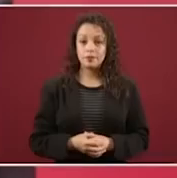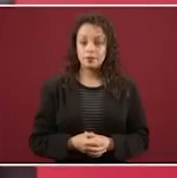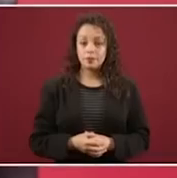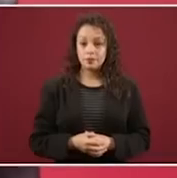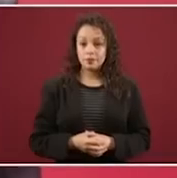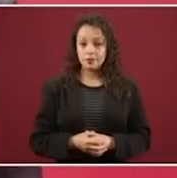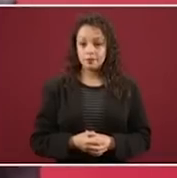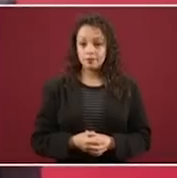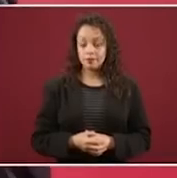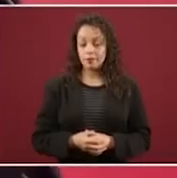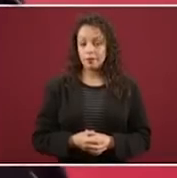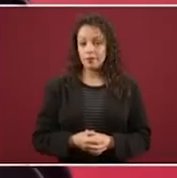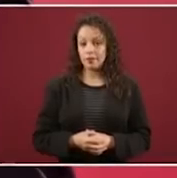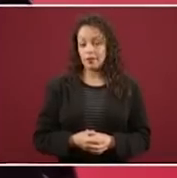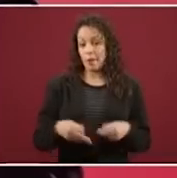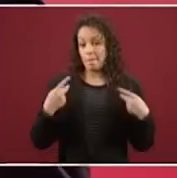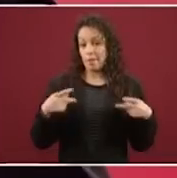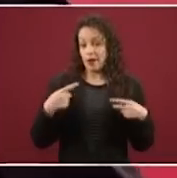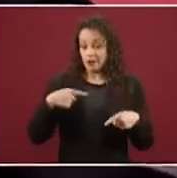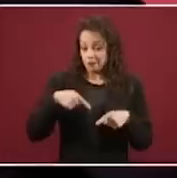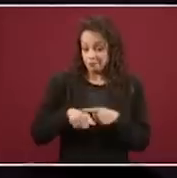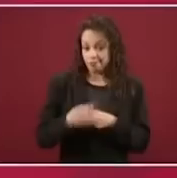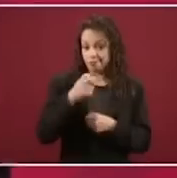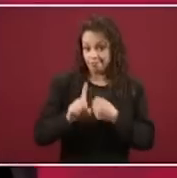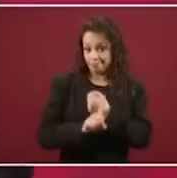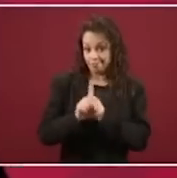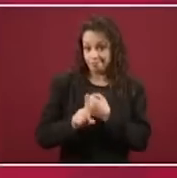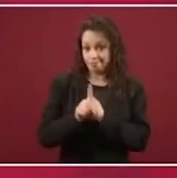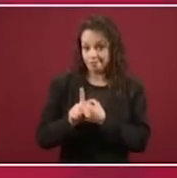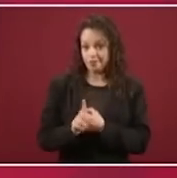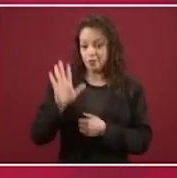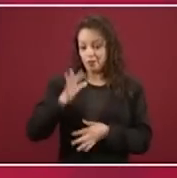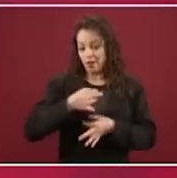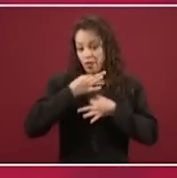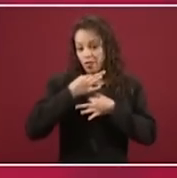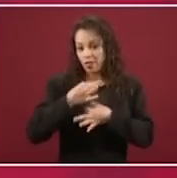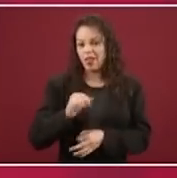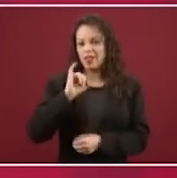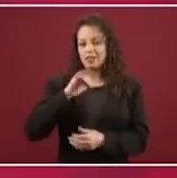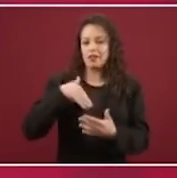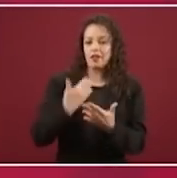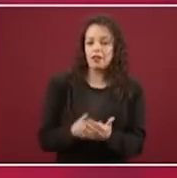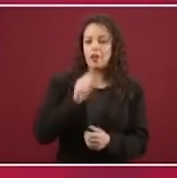que provocan que nosotros vamos a caer en la trampa de la violencia.